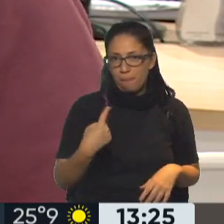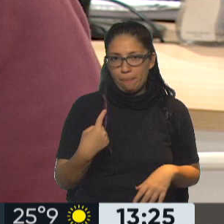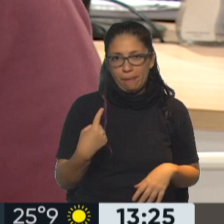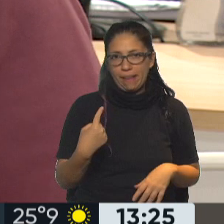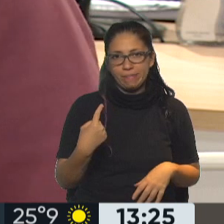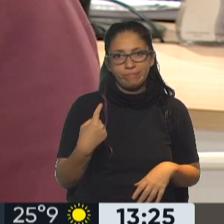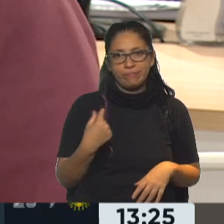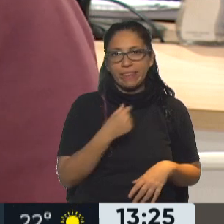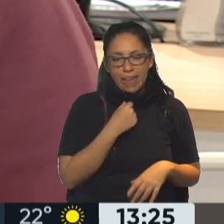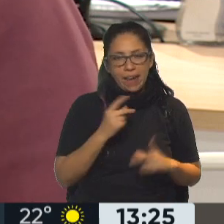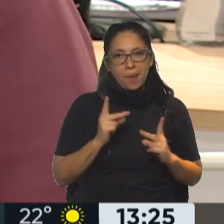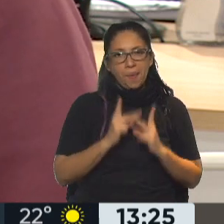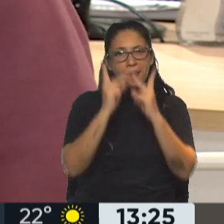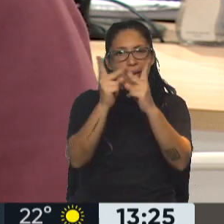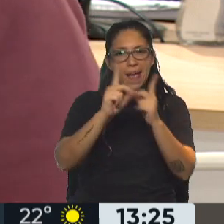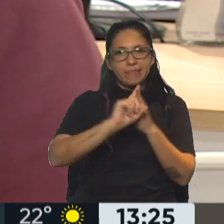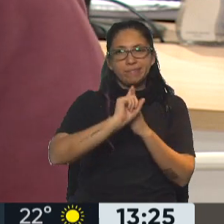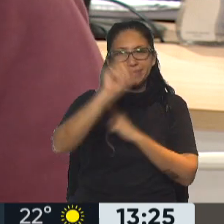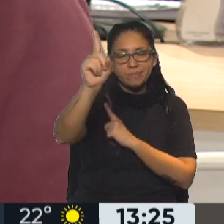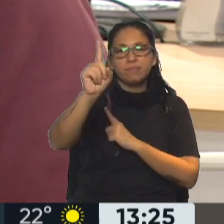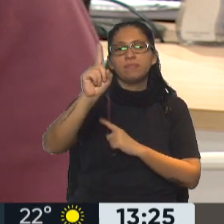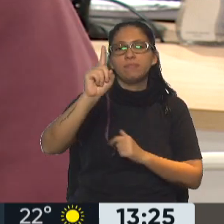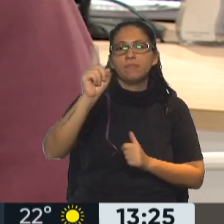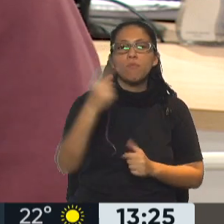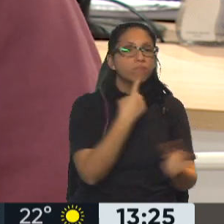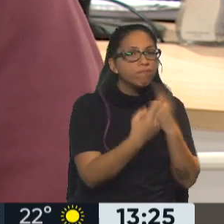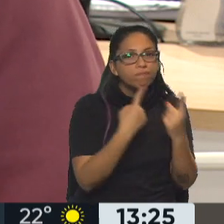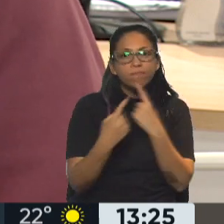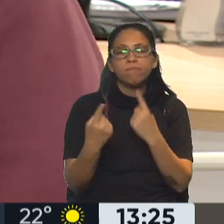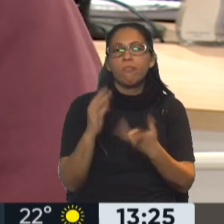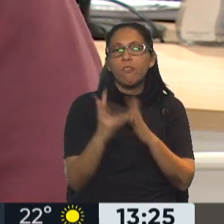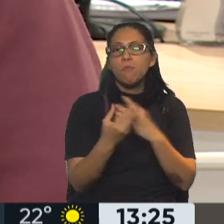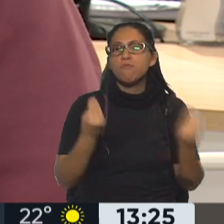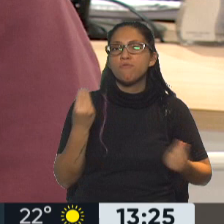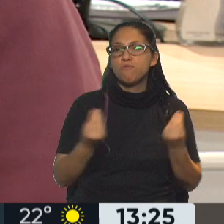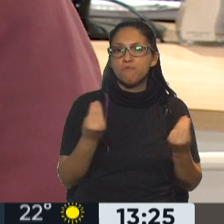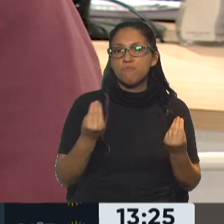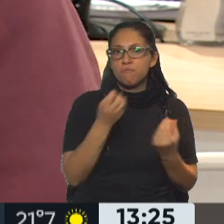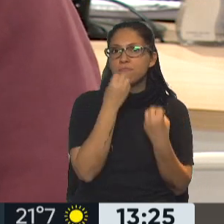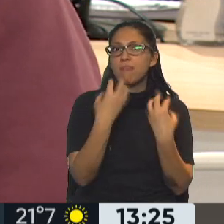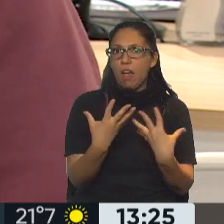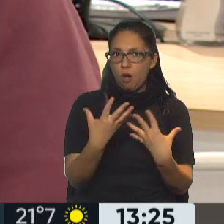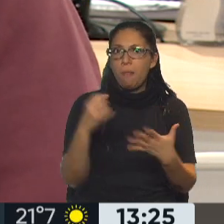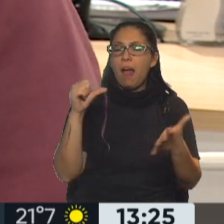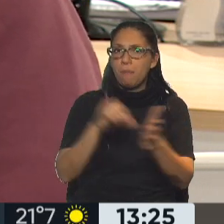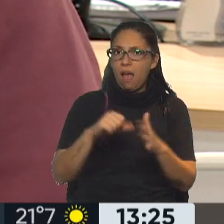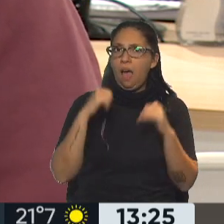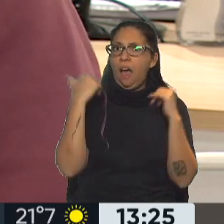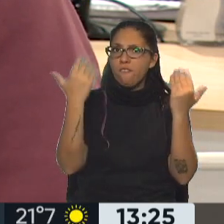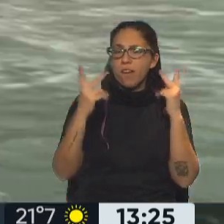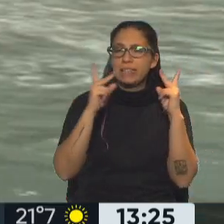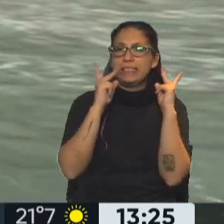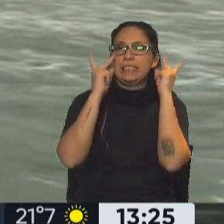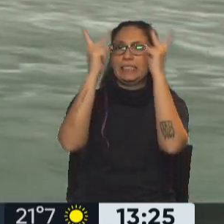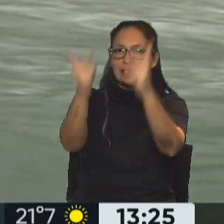volviendo a viajar o volviendo a consultar y viendo De qué manera puede optimizar digamos su estas